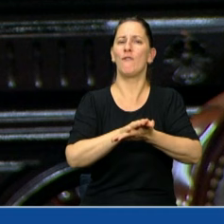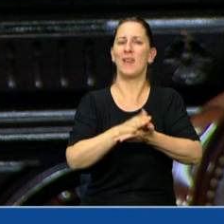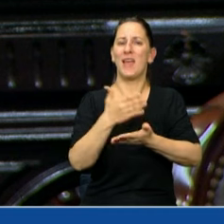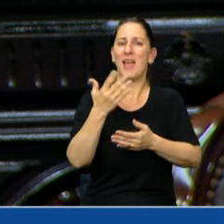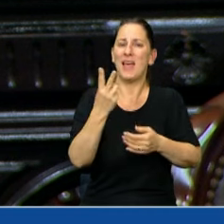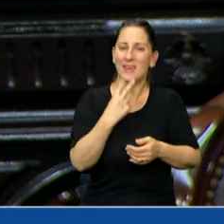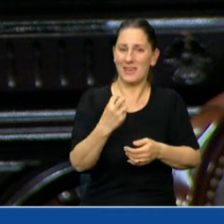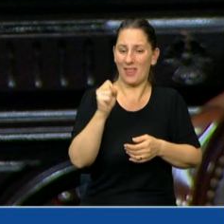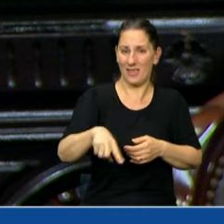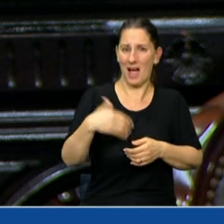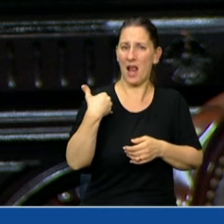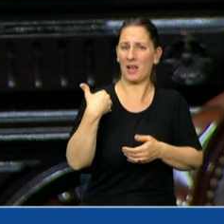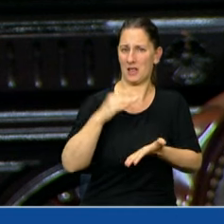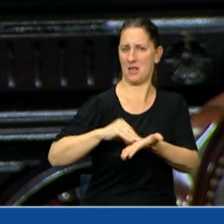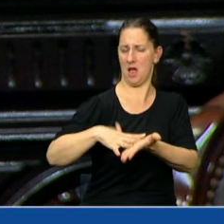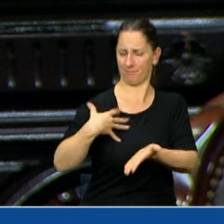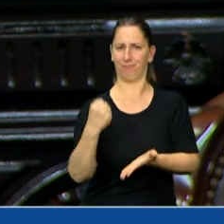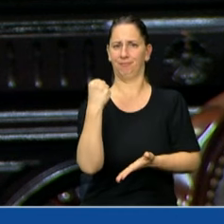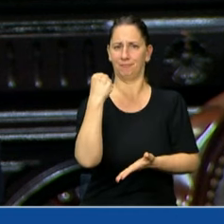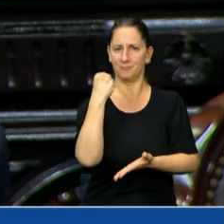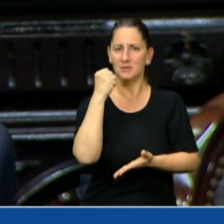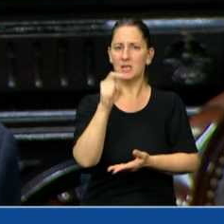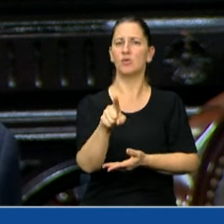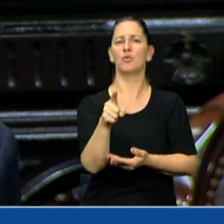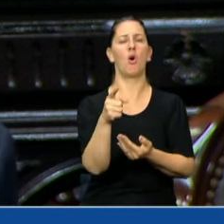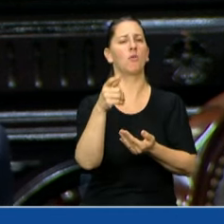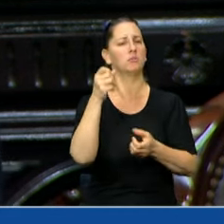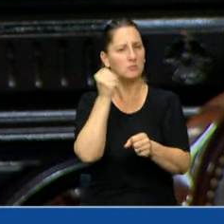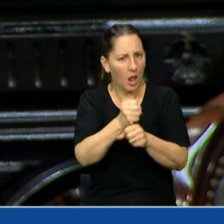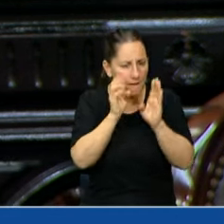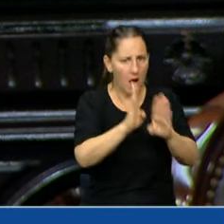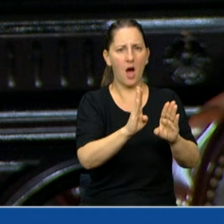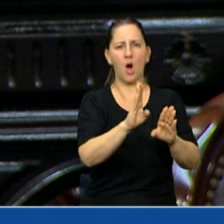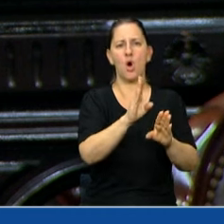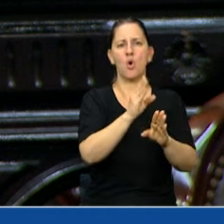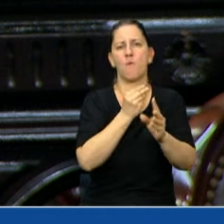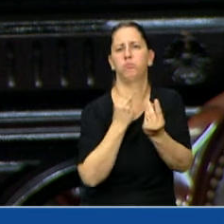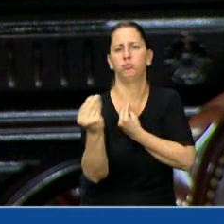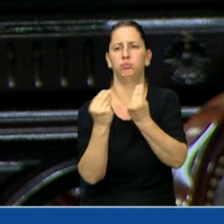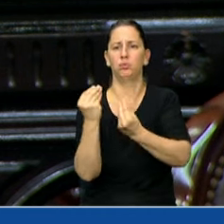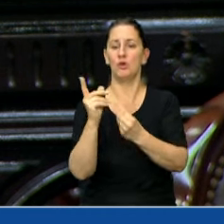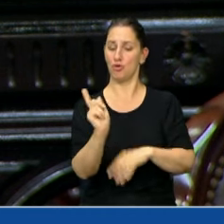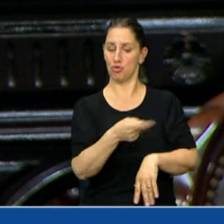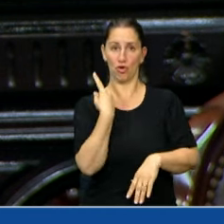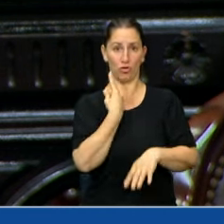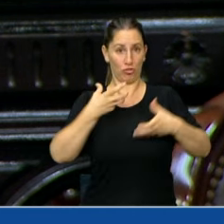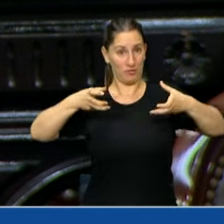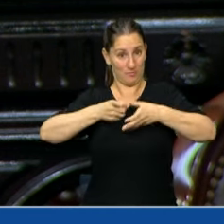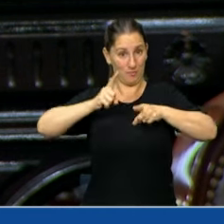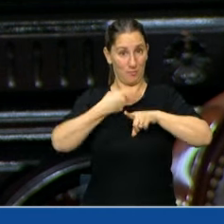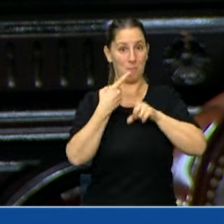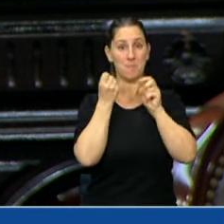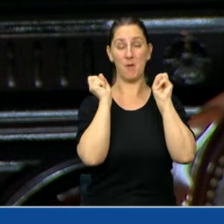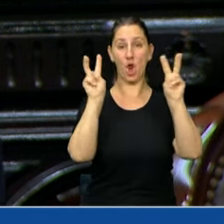energética y que estamos apostando al trabajo y al empleo a los peronistas nos gusta decir que